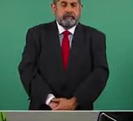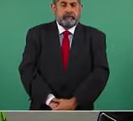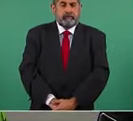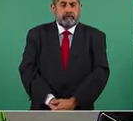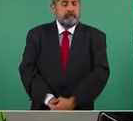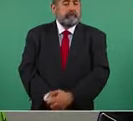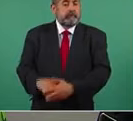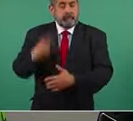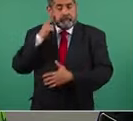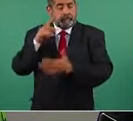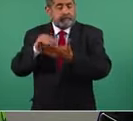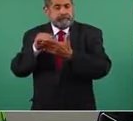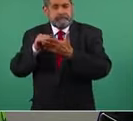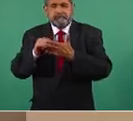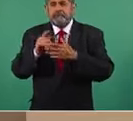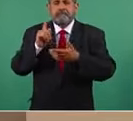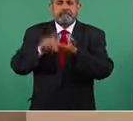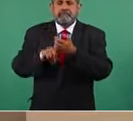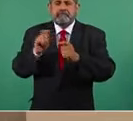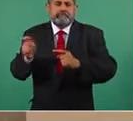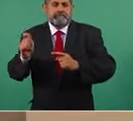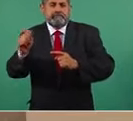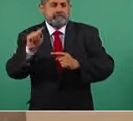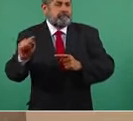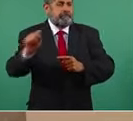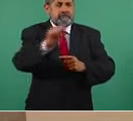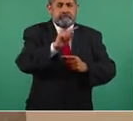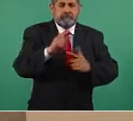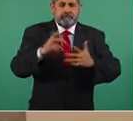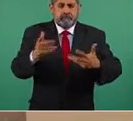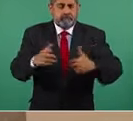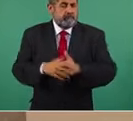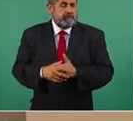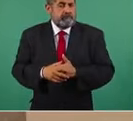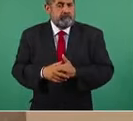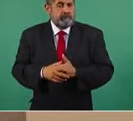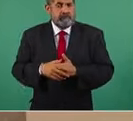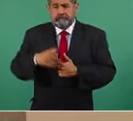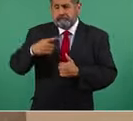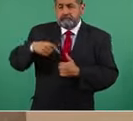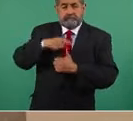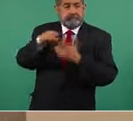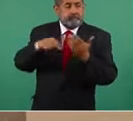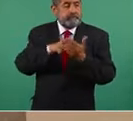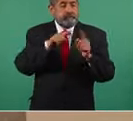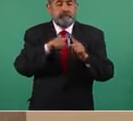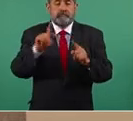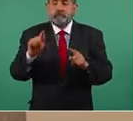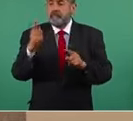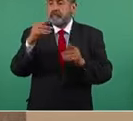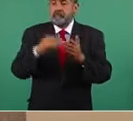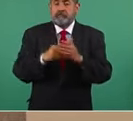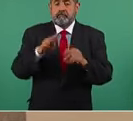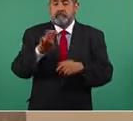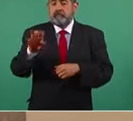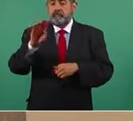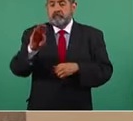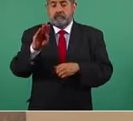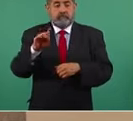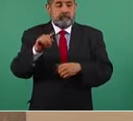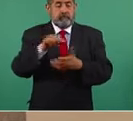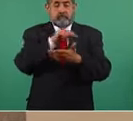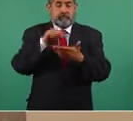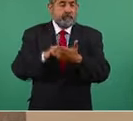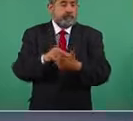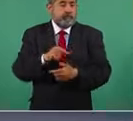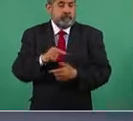Siguiendo con estas operaciones, las actividades que se realizan en donde están los 71.490